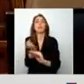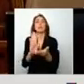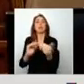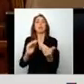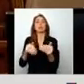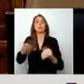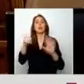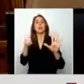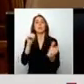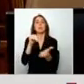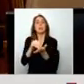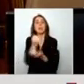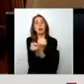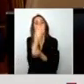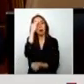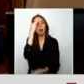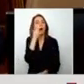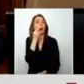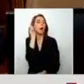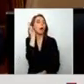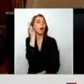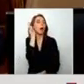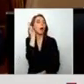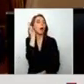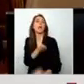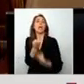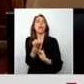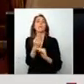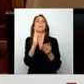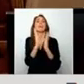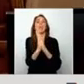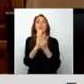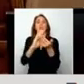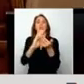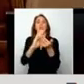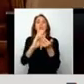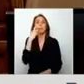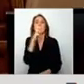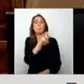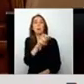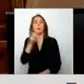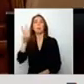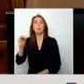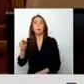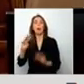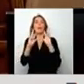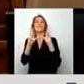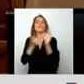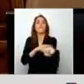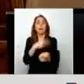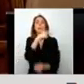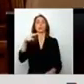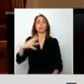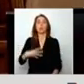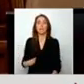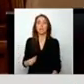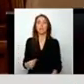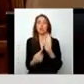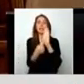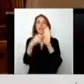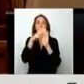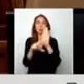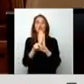carabineras y carabineros de Chile, a sus padres, a sus familiares, a sus hijos, a través de esta ley Naín, que